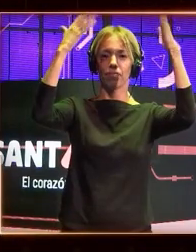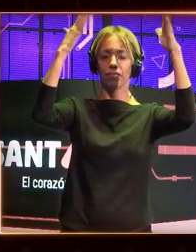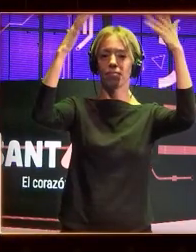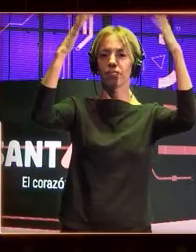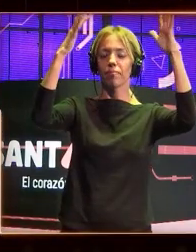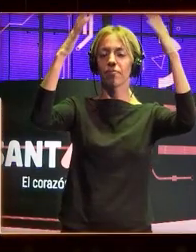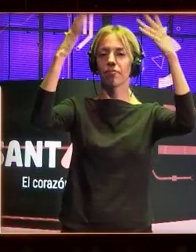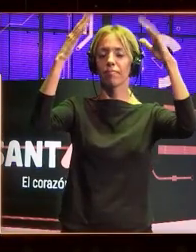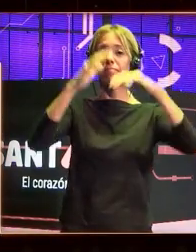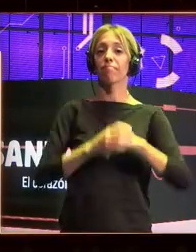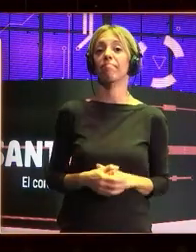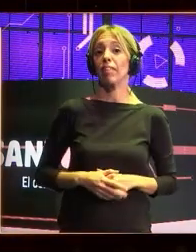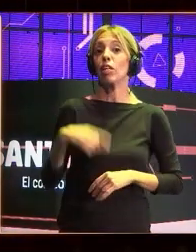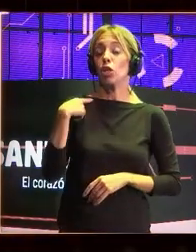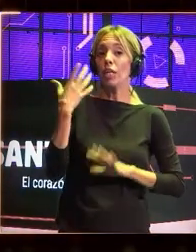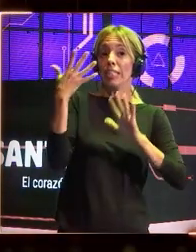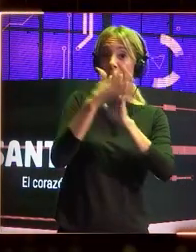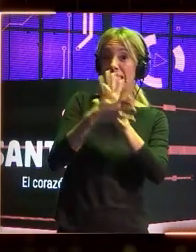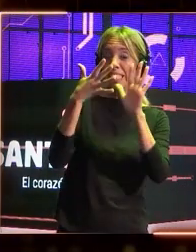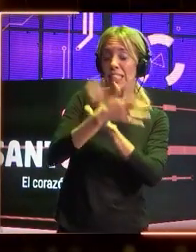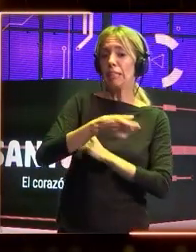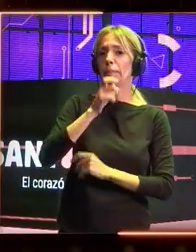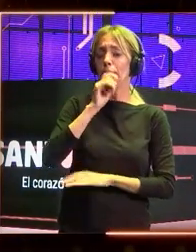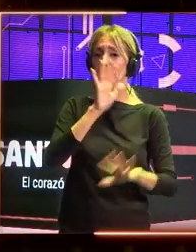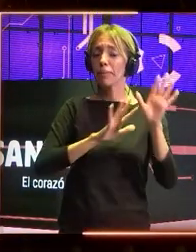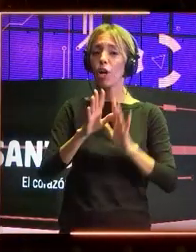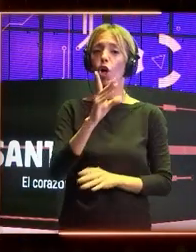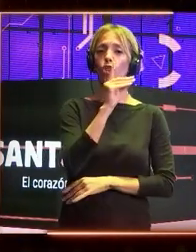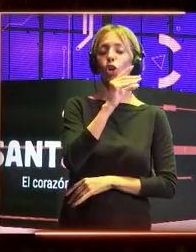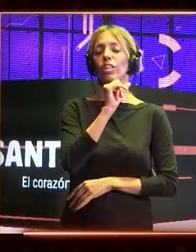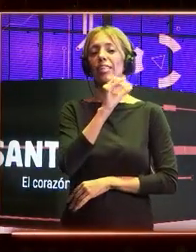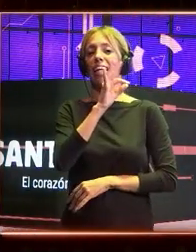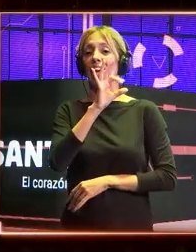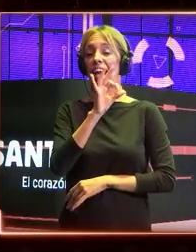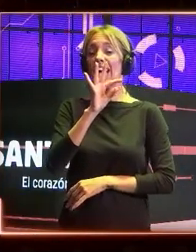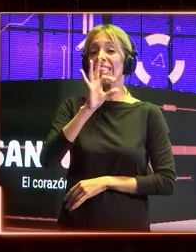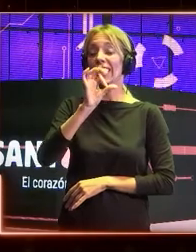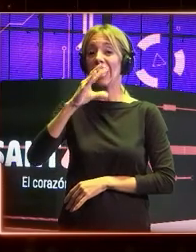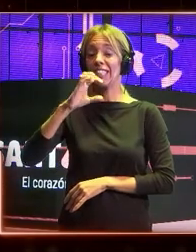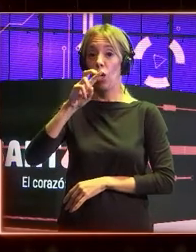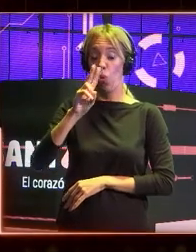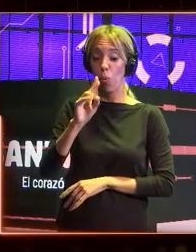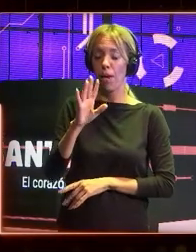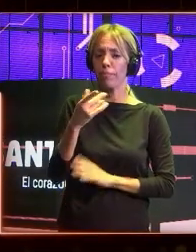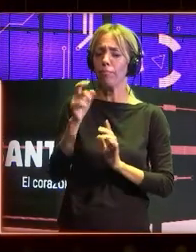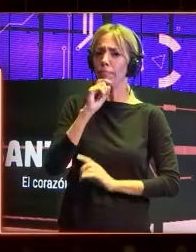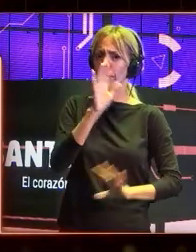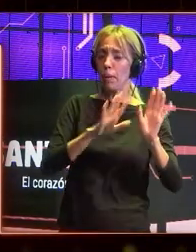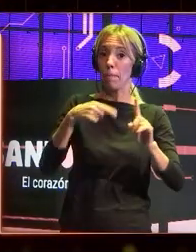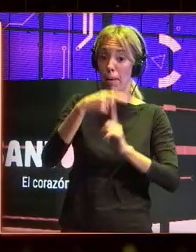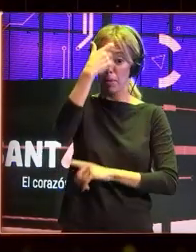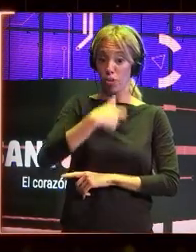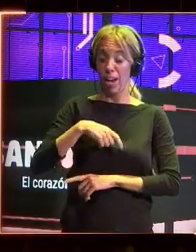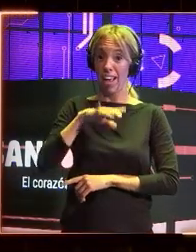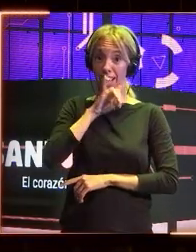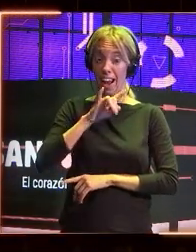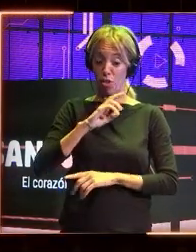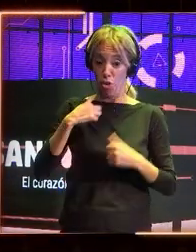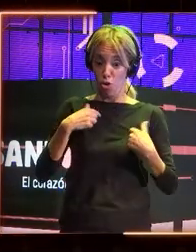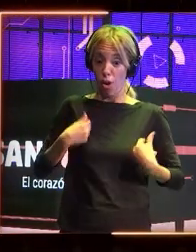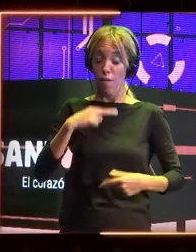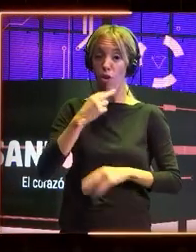buenas sé que es complicado dot SV es complicado y para un canario como yo también muy difícil de pronunciar